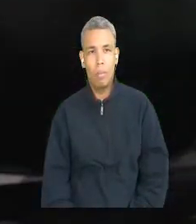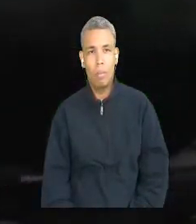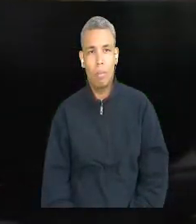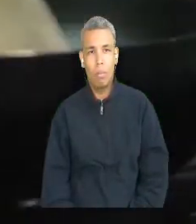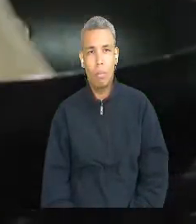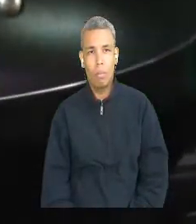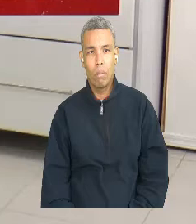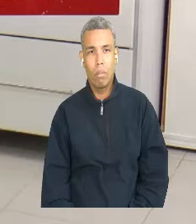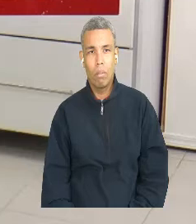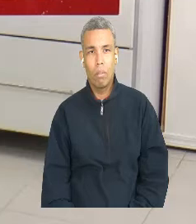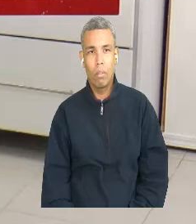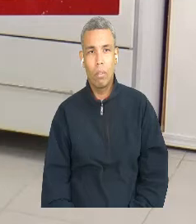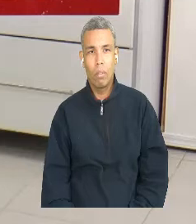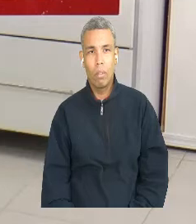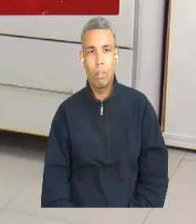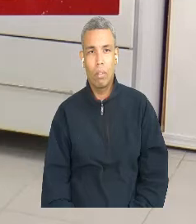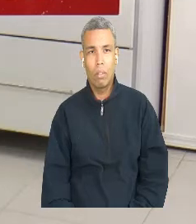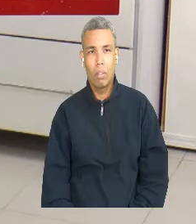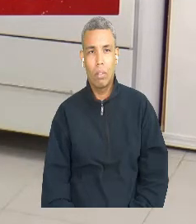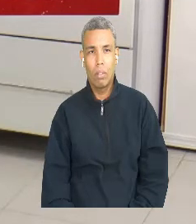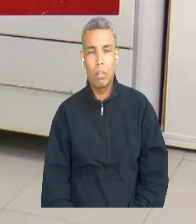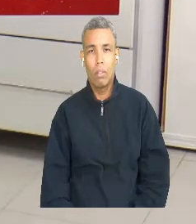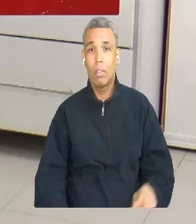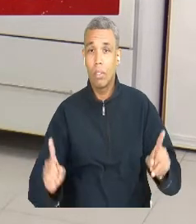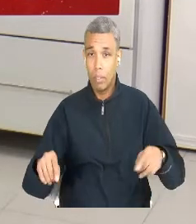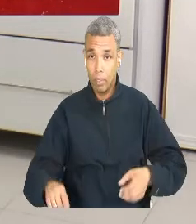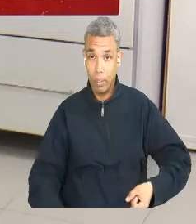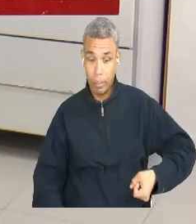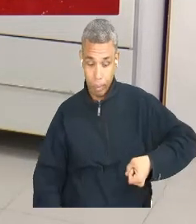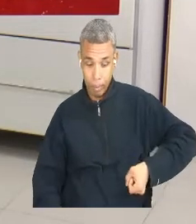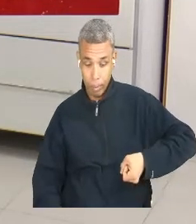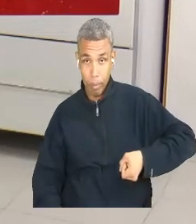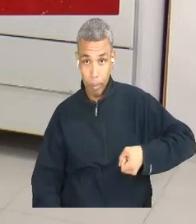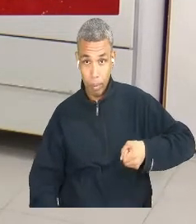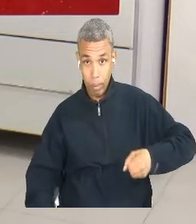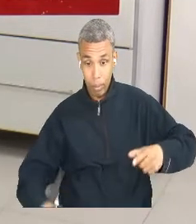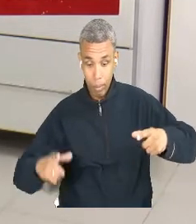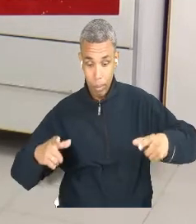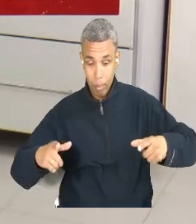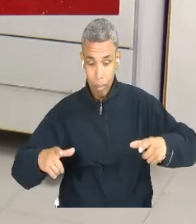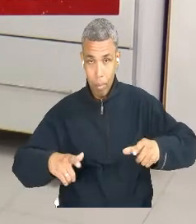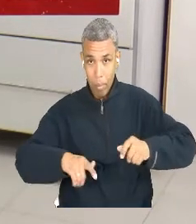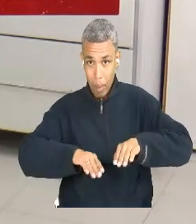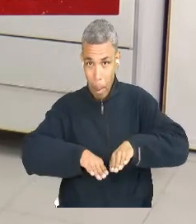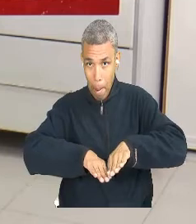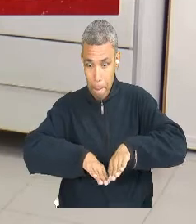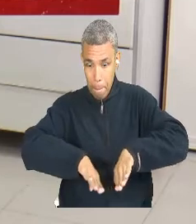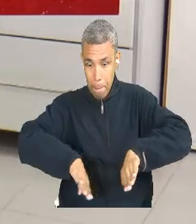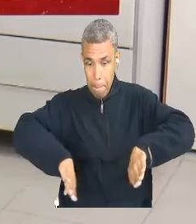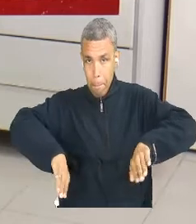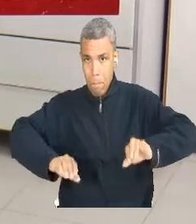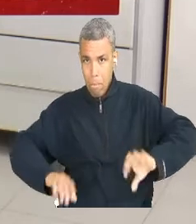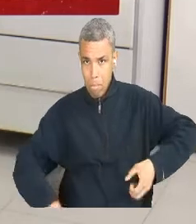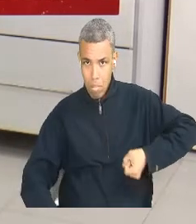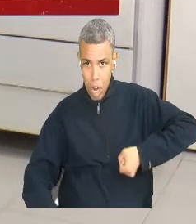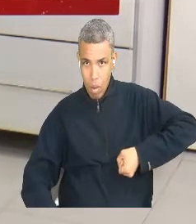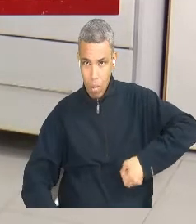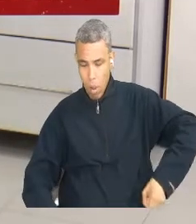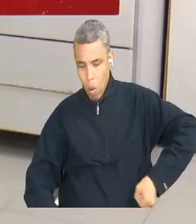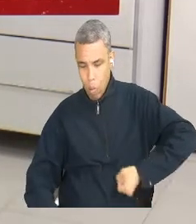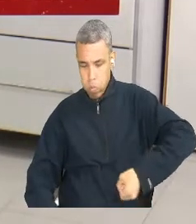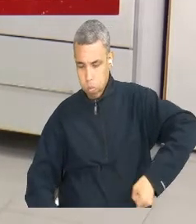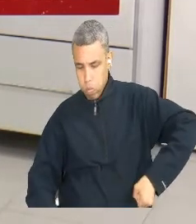recomendable que también el tipo de sartén, ¿no? Que tenga sí, teflón. Tiene que ser una sartén teflonada. Ajá, que tenga el teflón ahí completico, porque a veces